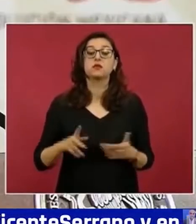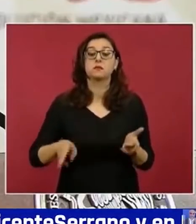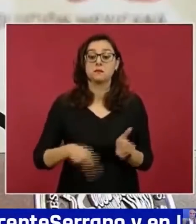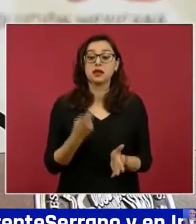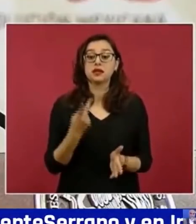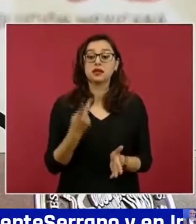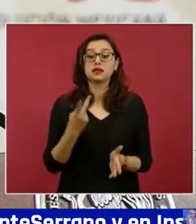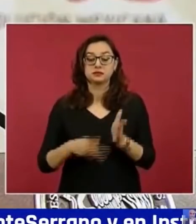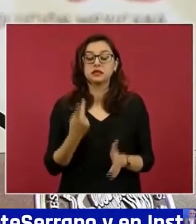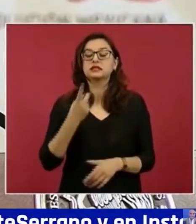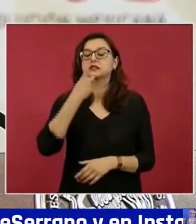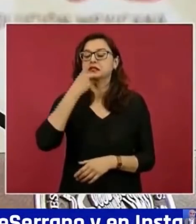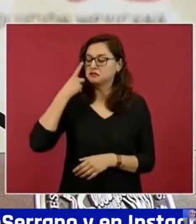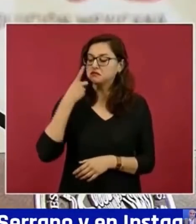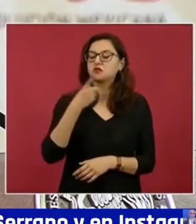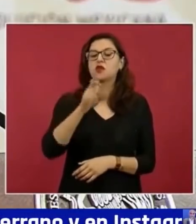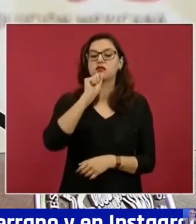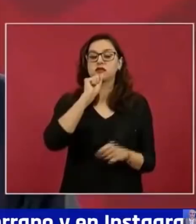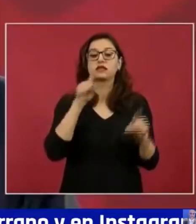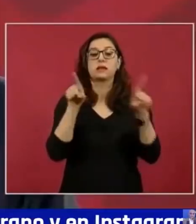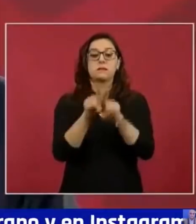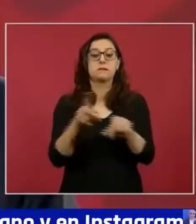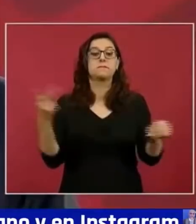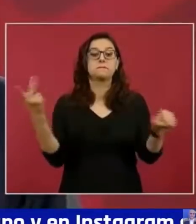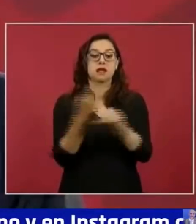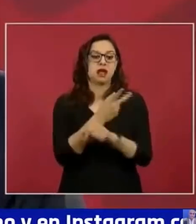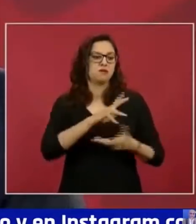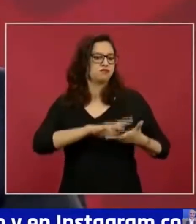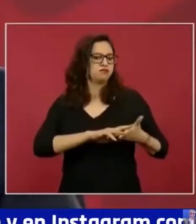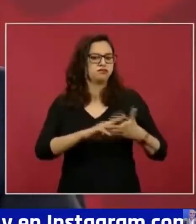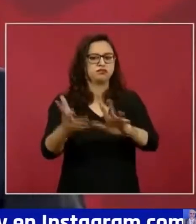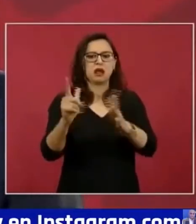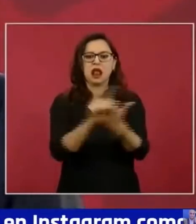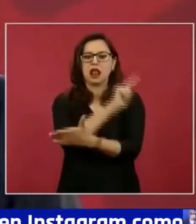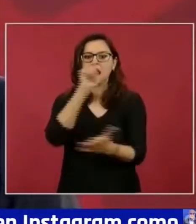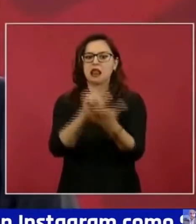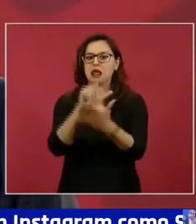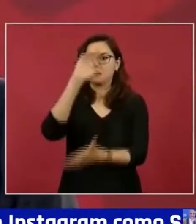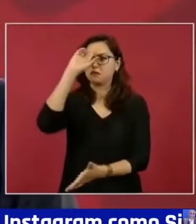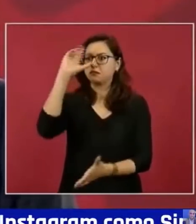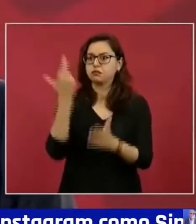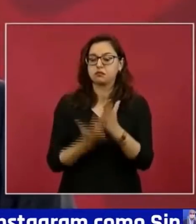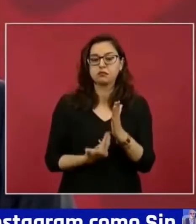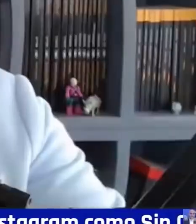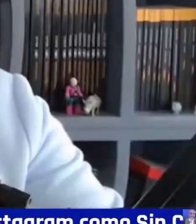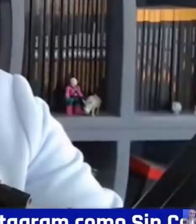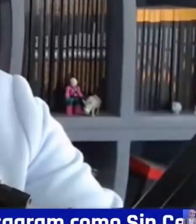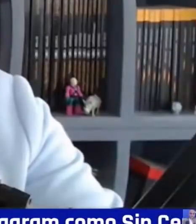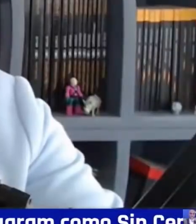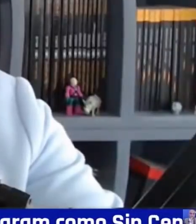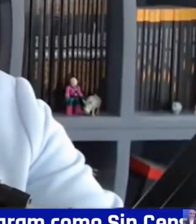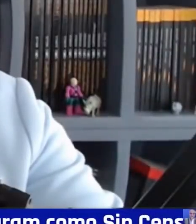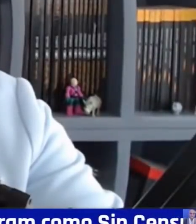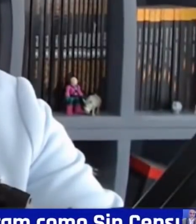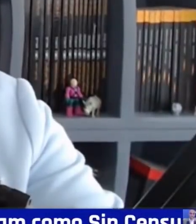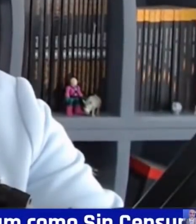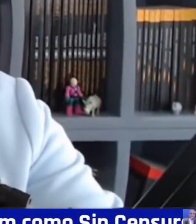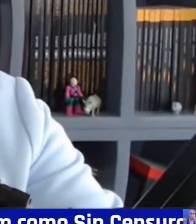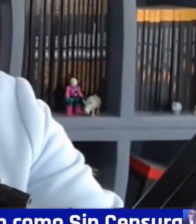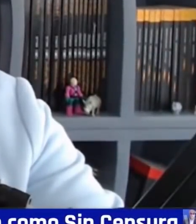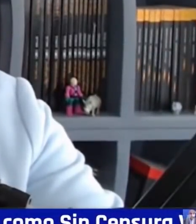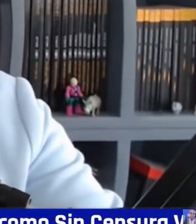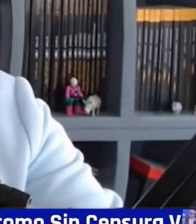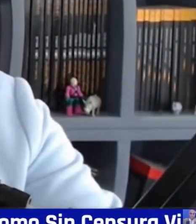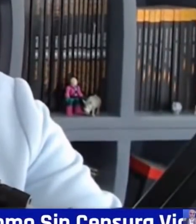los intereses del expresidente del gobierno español. Entonces, hay que recordar, público memorioso,